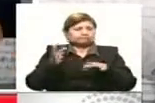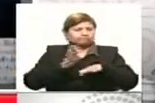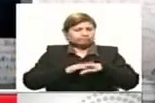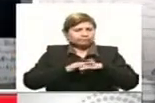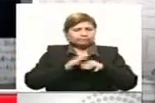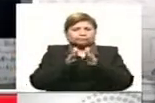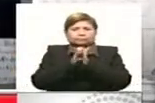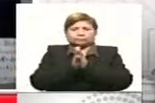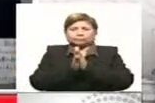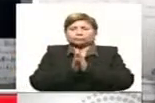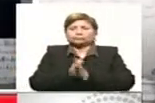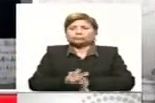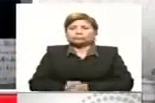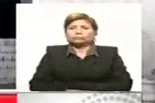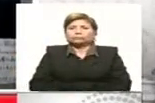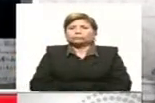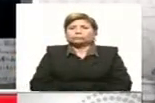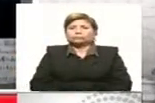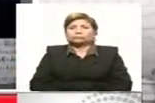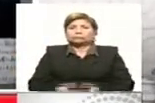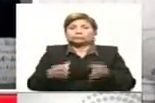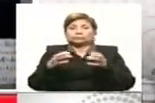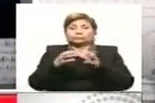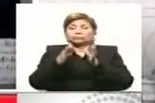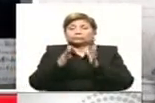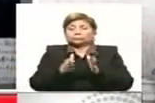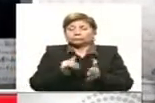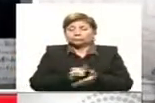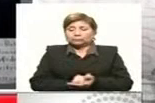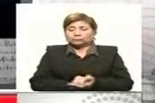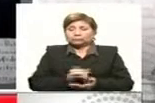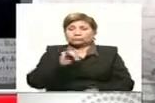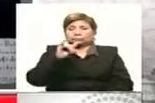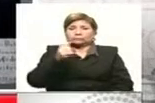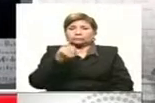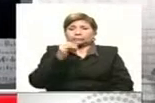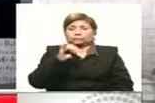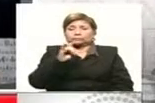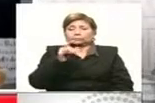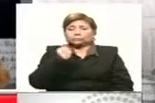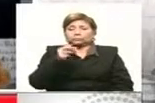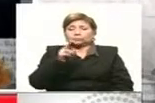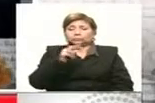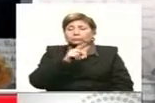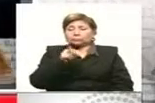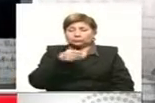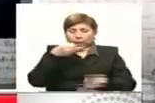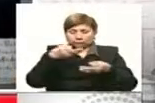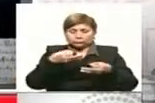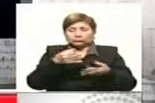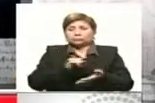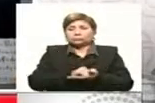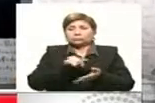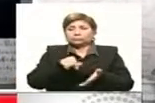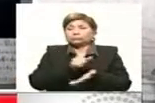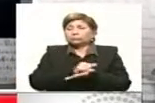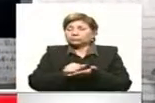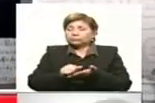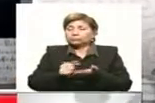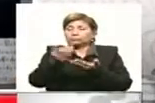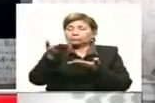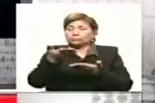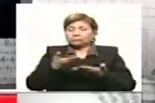al pedido de la congresista Heidi Juárez, nosotros tenemos, efectivamente, este mes hemos